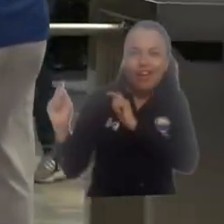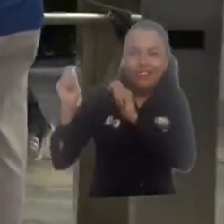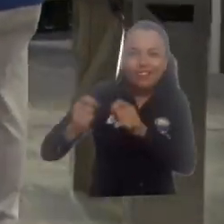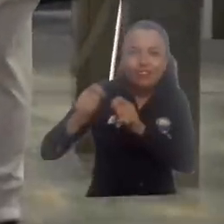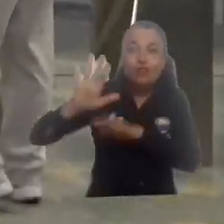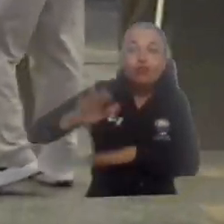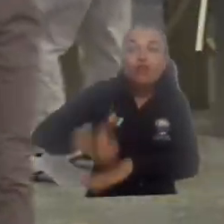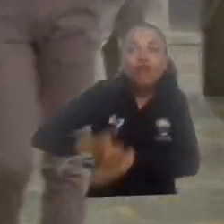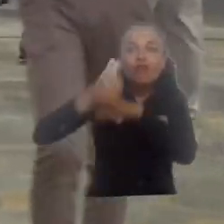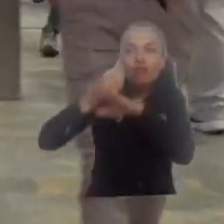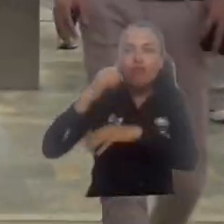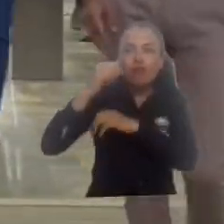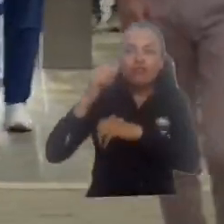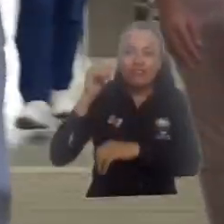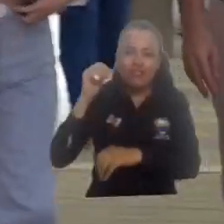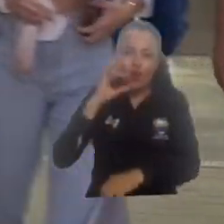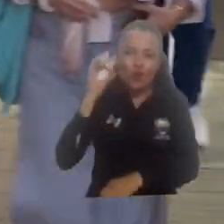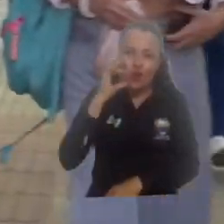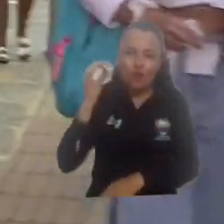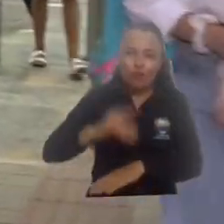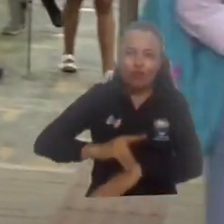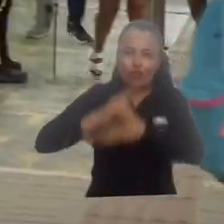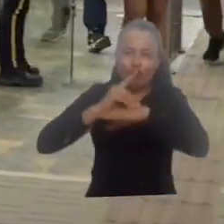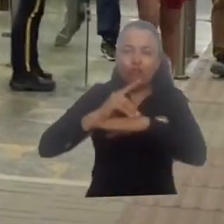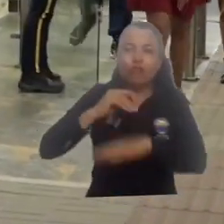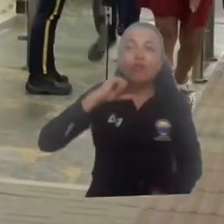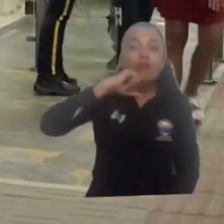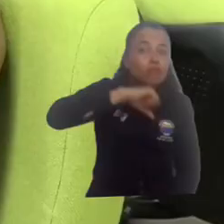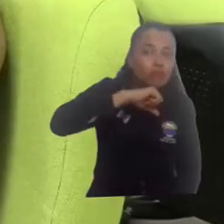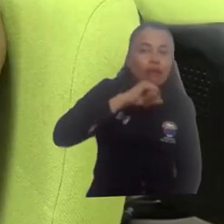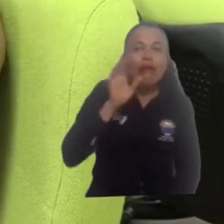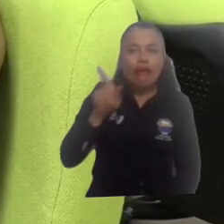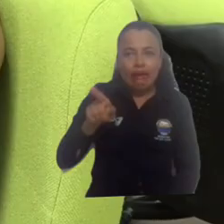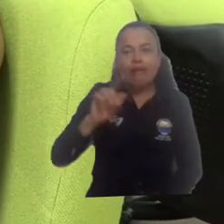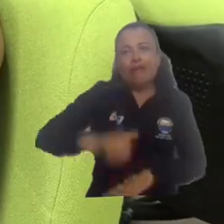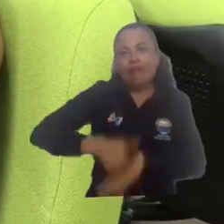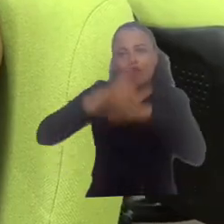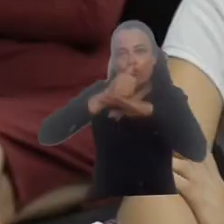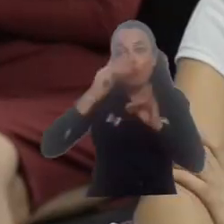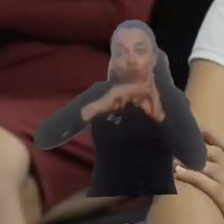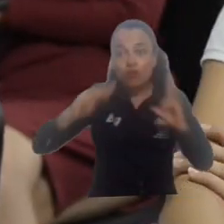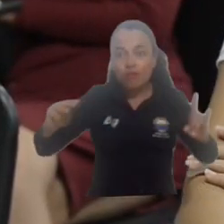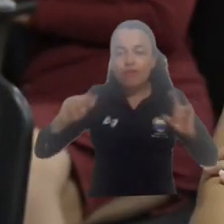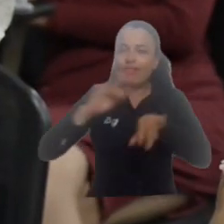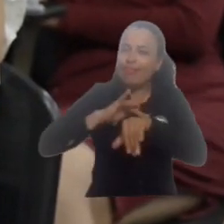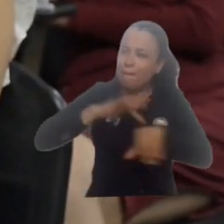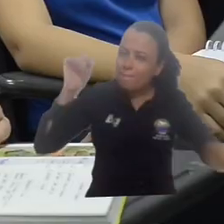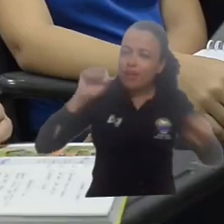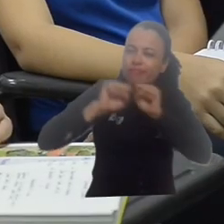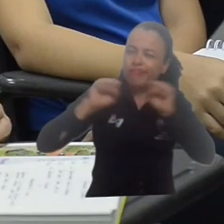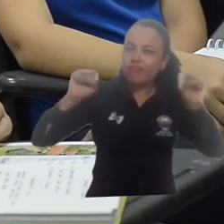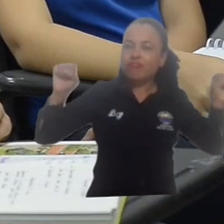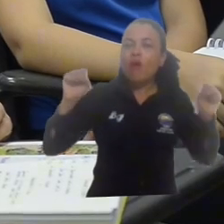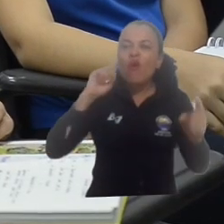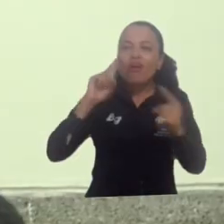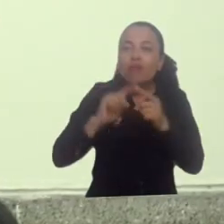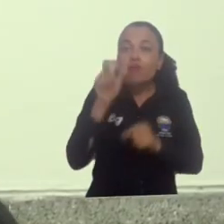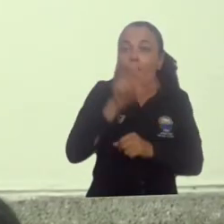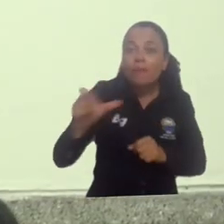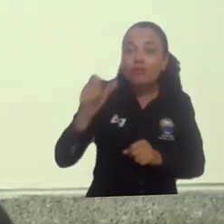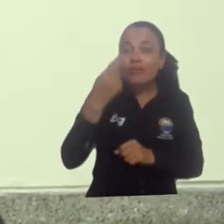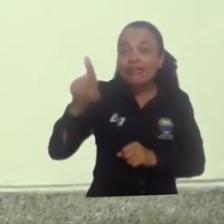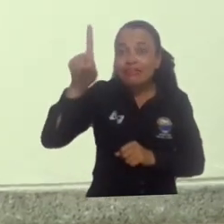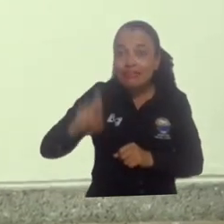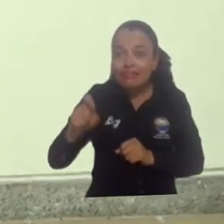Como ha sido costumbre desde su posesión en 2016, el doctor Pablo Vera Salazar, rector de la Universidad del Magdalena, madrugó a darle